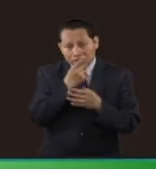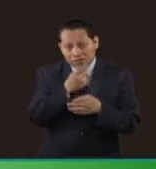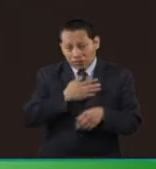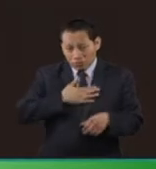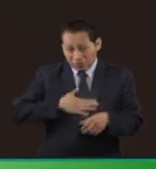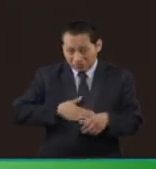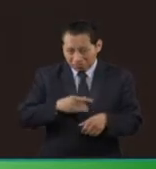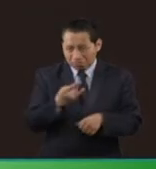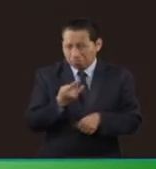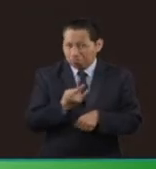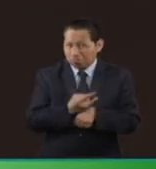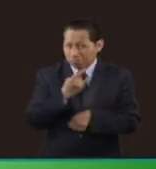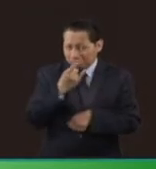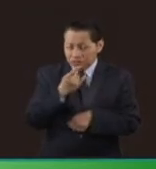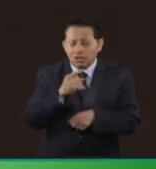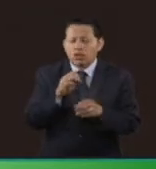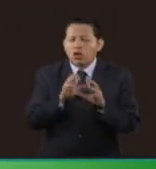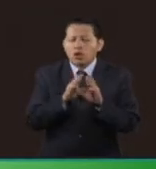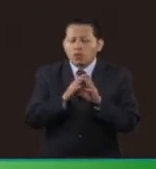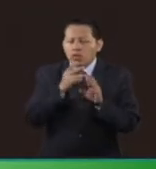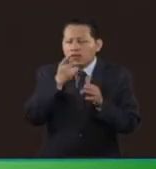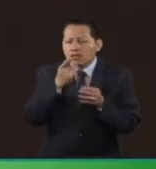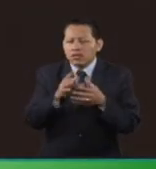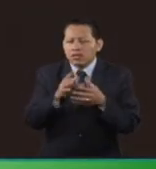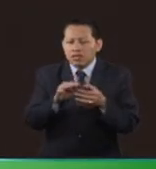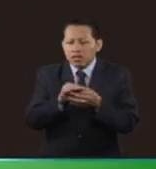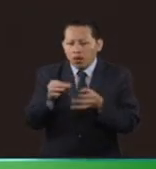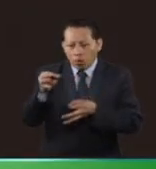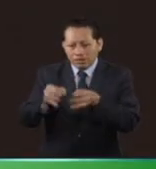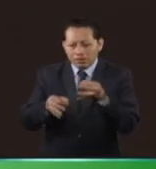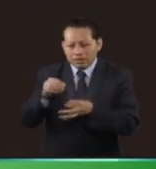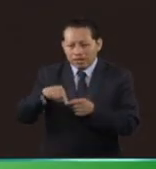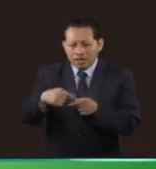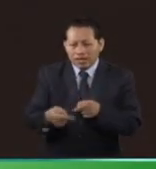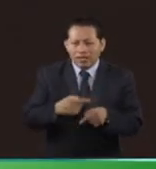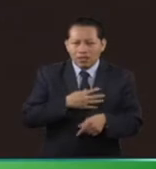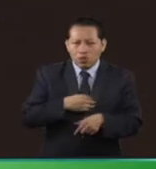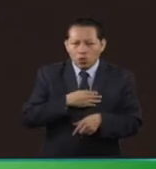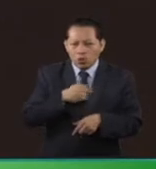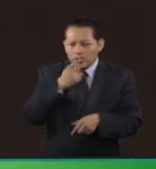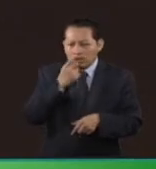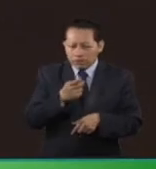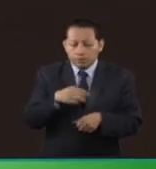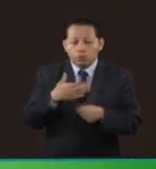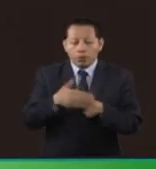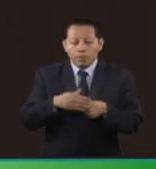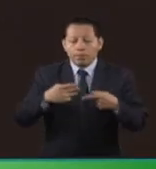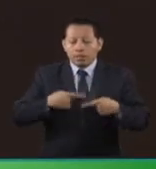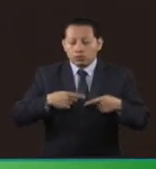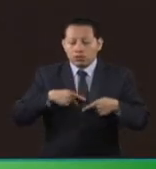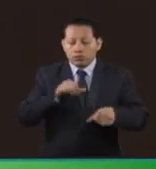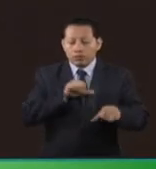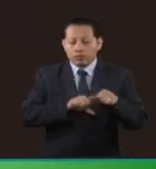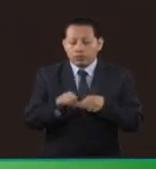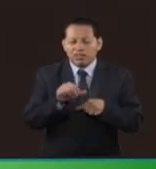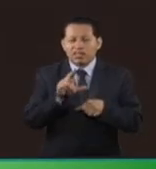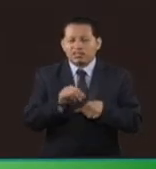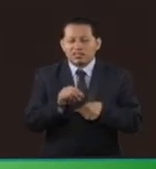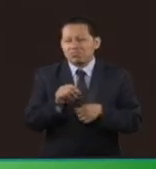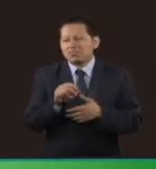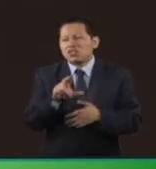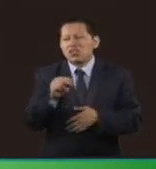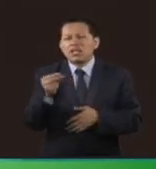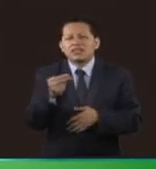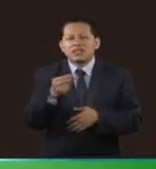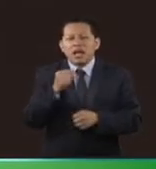justicia? ¿Cómo le va a poder explicar que ahora la persona que va a ocupar su lugar no necesita tener sus